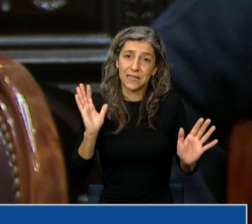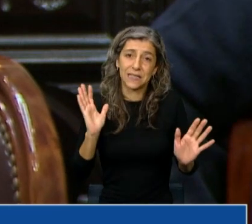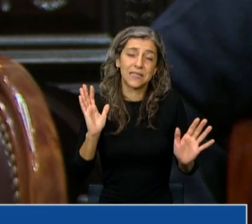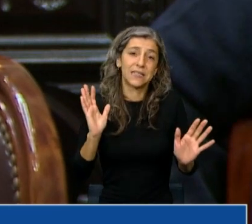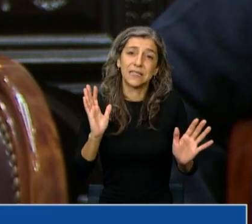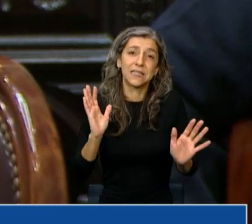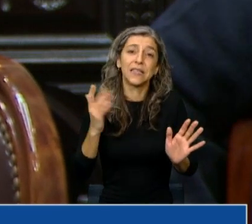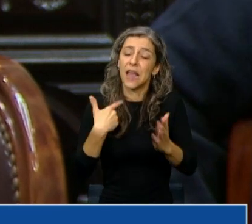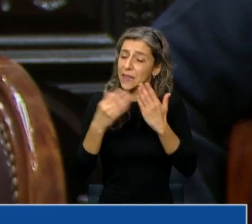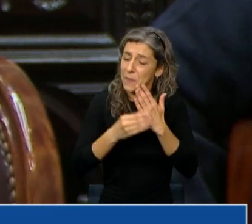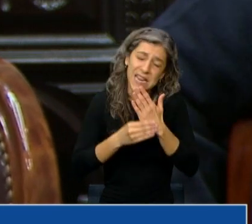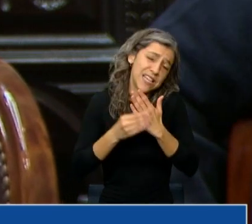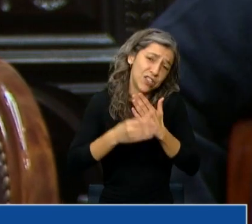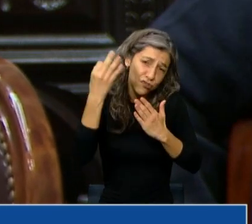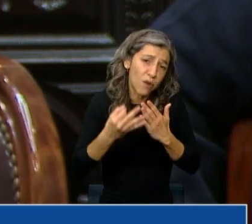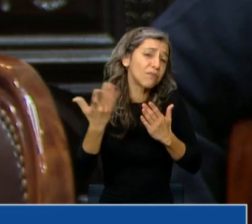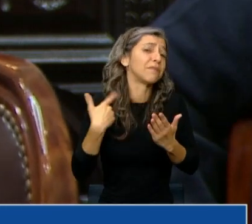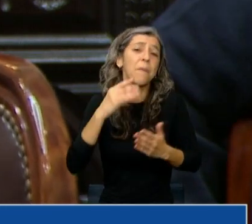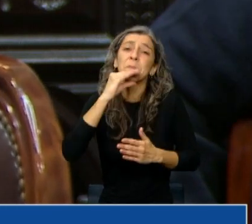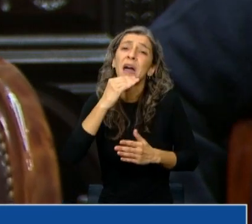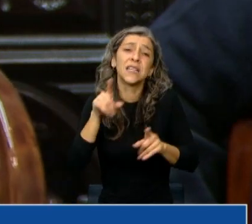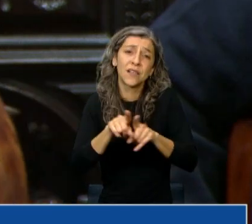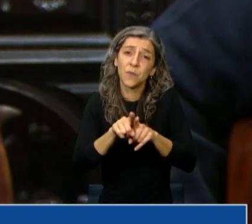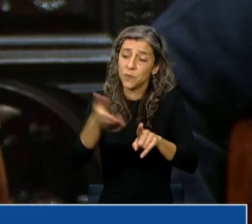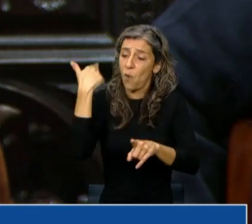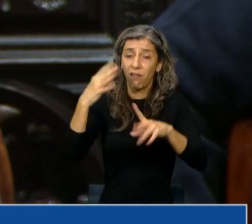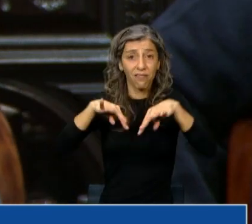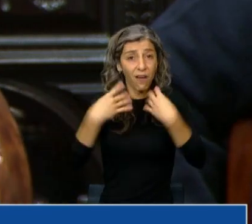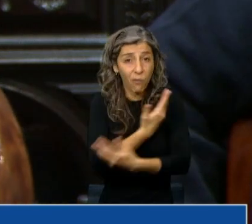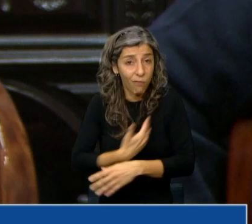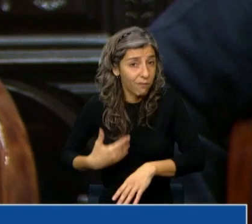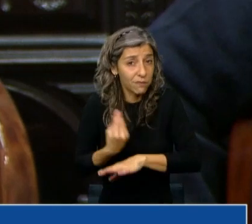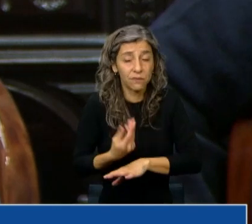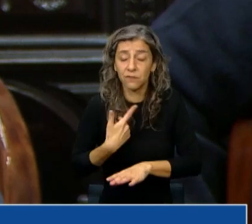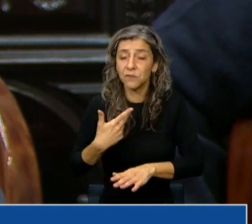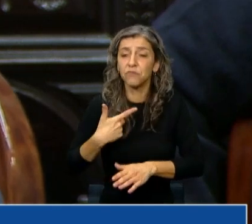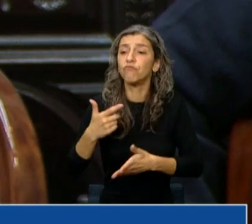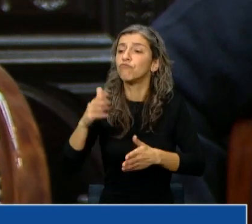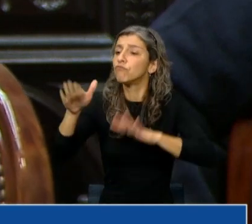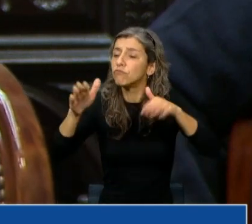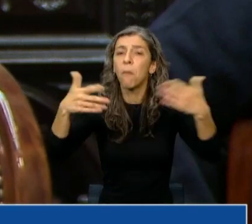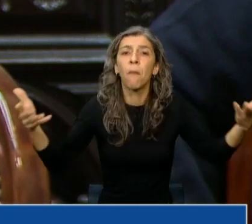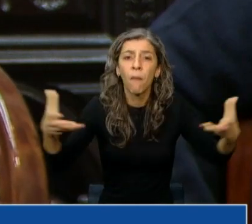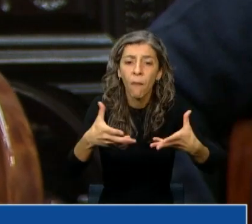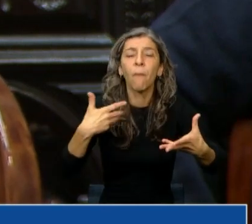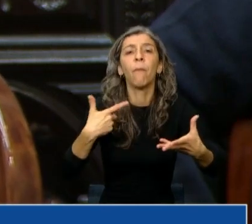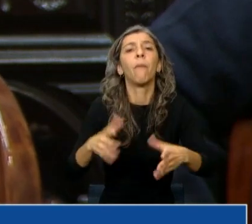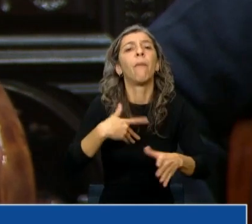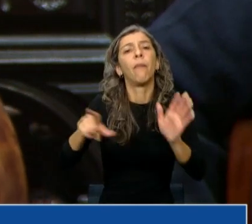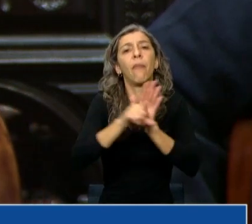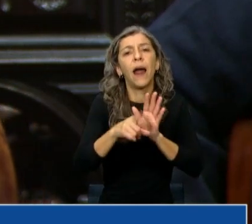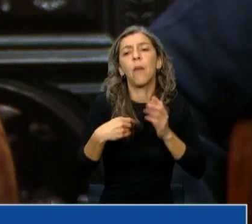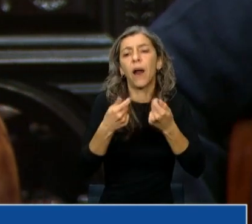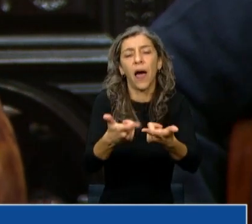sentido. El ministro Massa, cuando fue integrante de esta Cámara, invitó a todos a sancionar una ley que permitió que